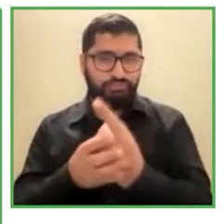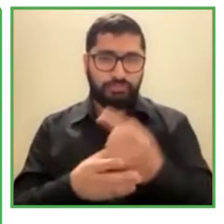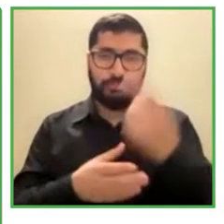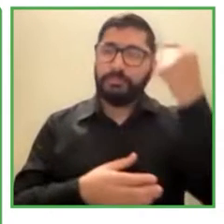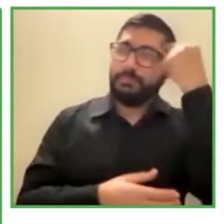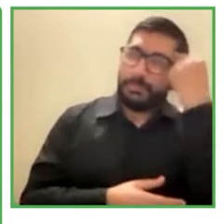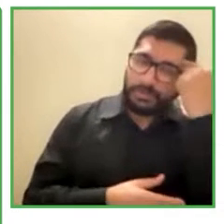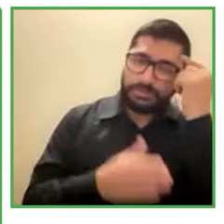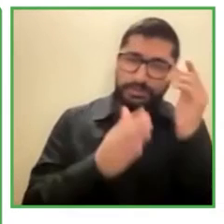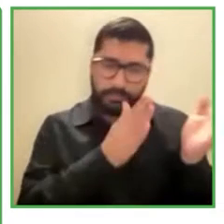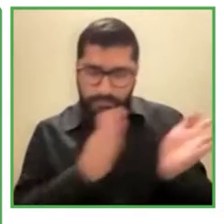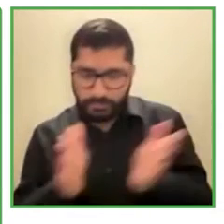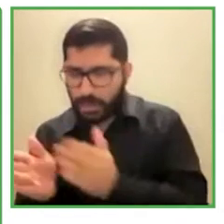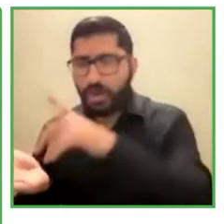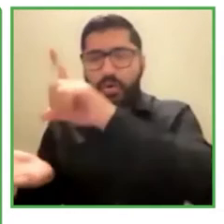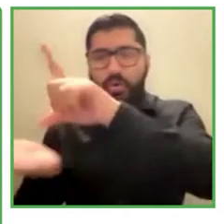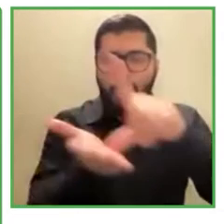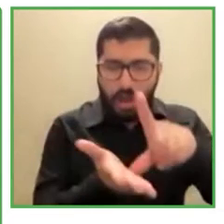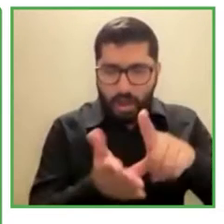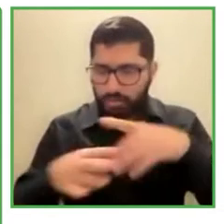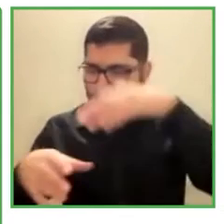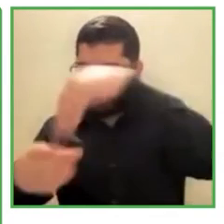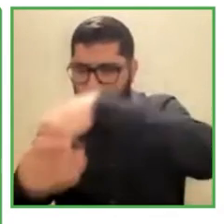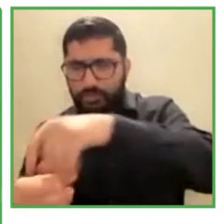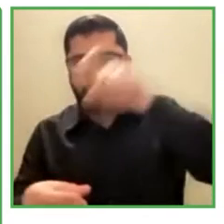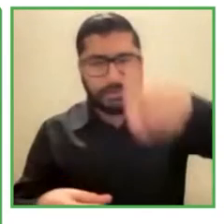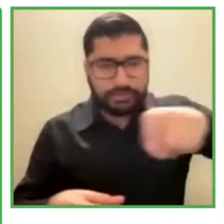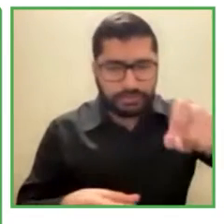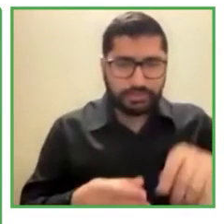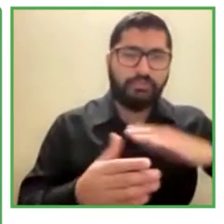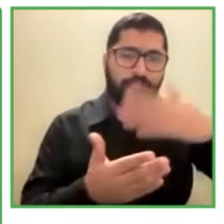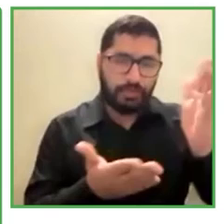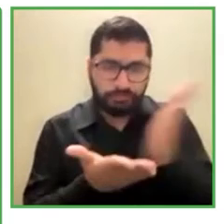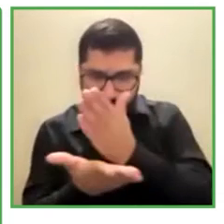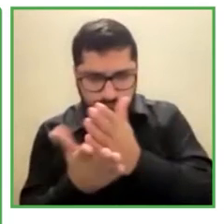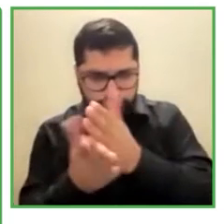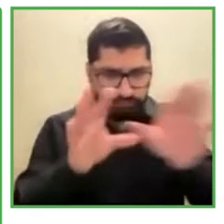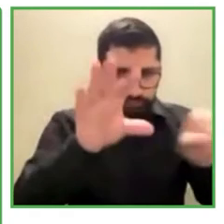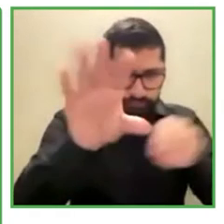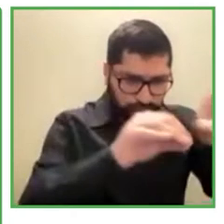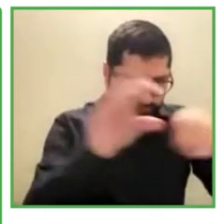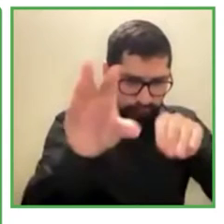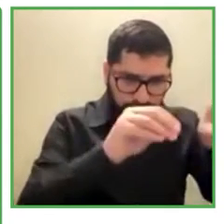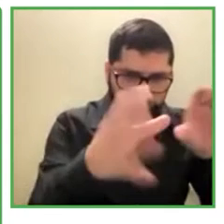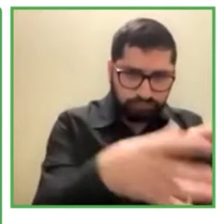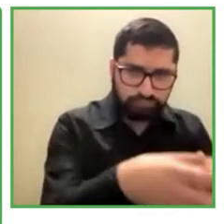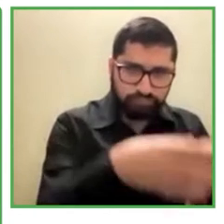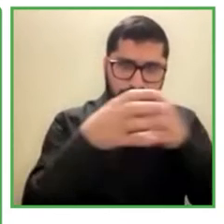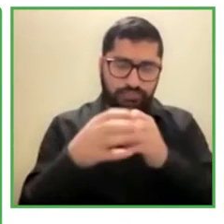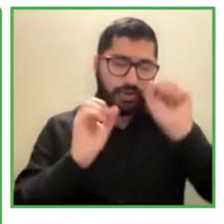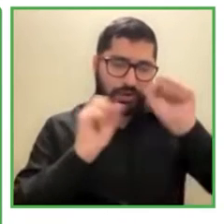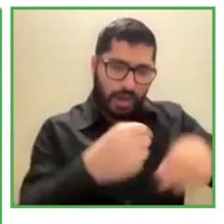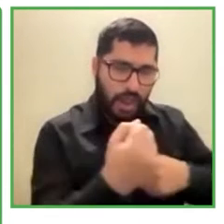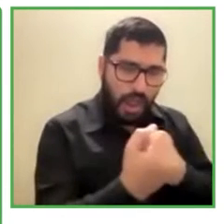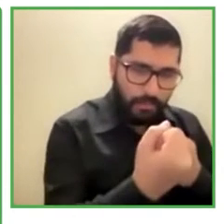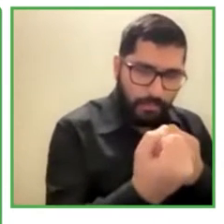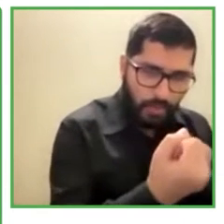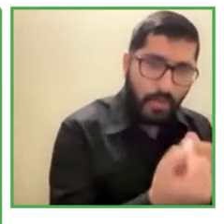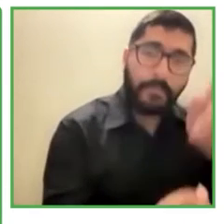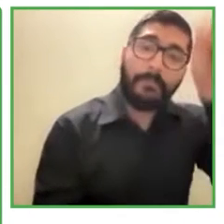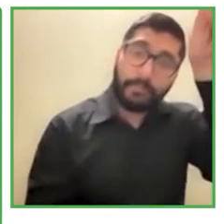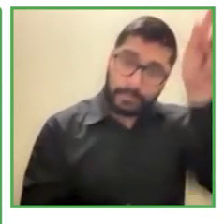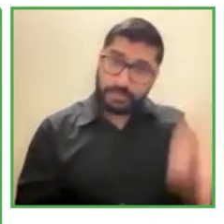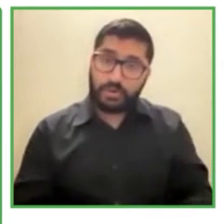entonces definimos el criterio para la selección para poder ayudar a encontrar las personas correctas. Y por supuesto, haciendo